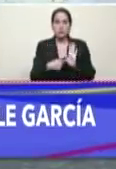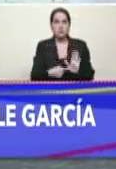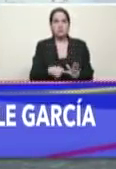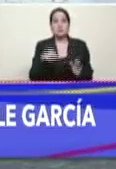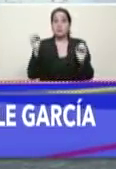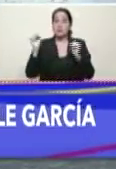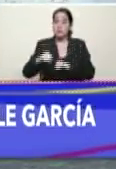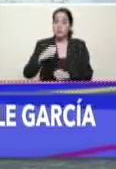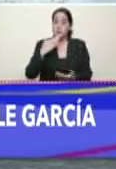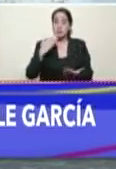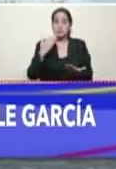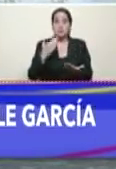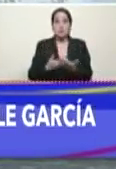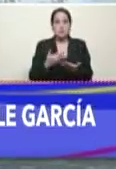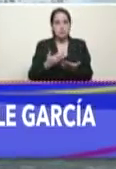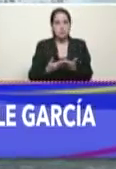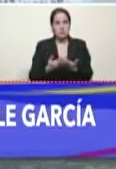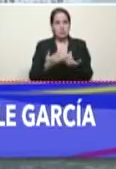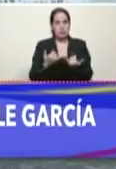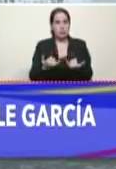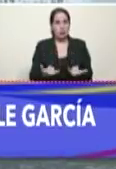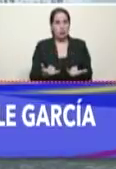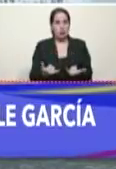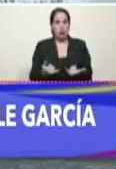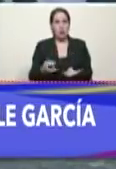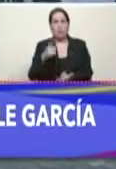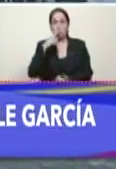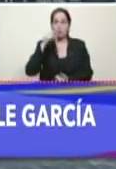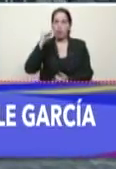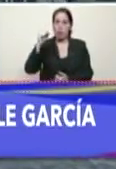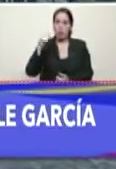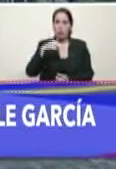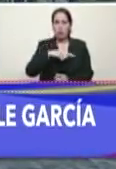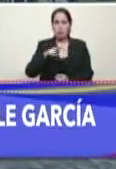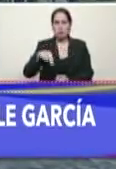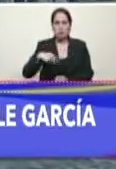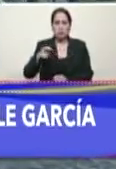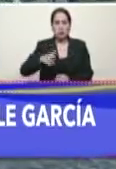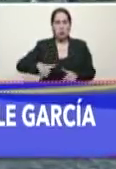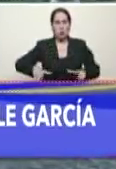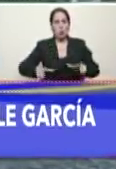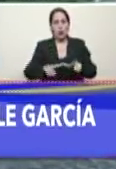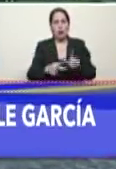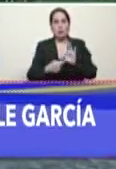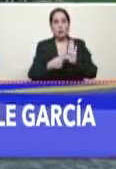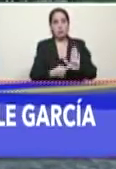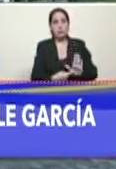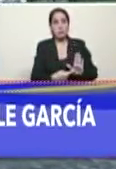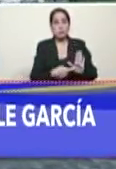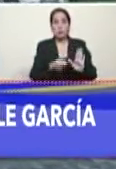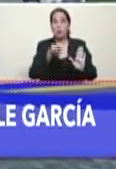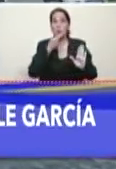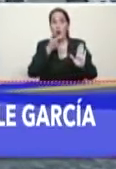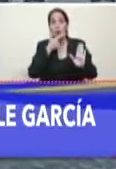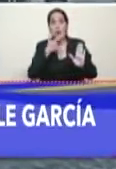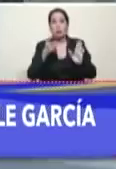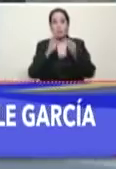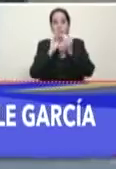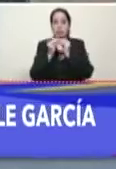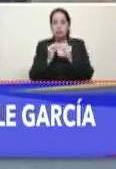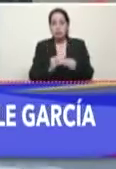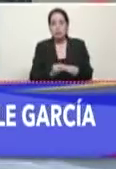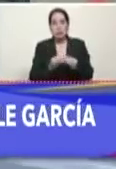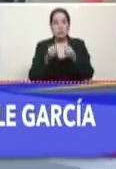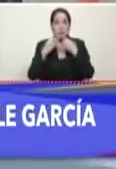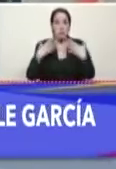gracias, gobernadora, mi comandante en jefe, Nicolás Maduro, desde acá de la Sultana del Guarapiche, el municipio de Maturín, nosotros embelleciendo, gracias a la misión Venezuela